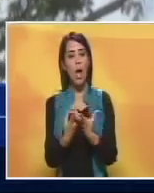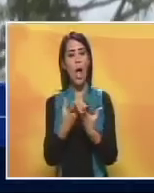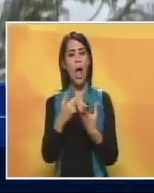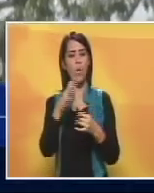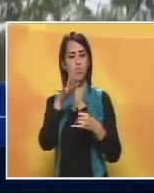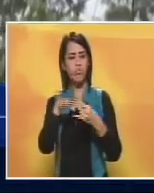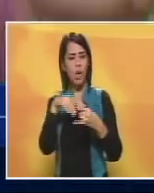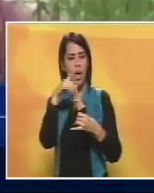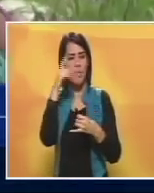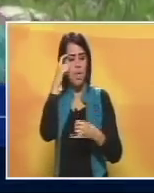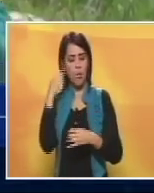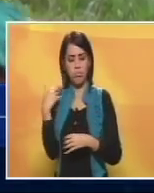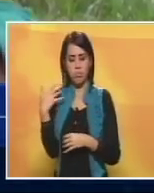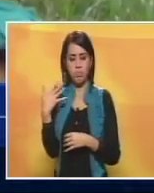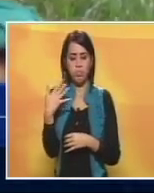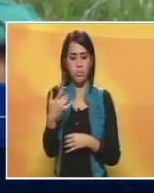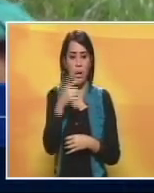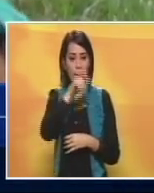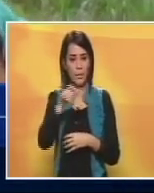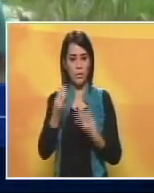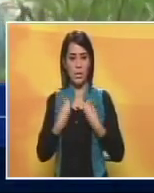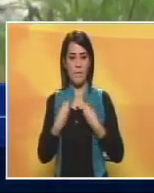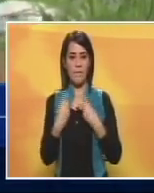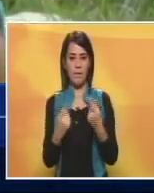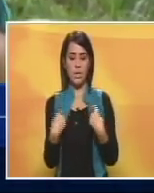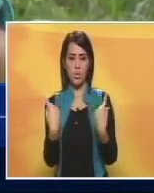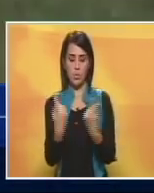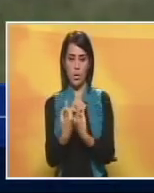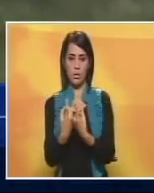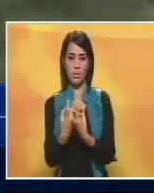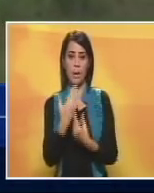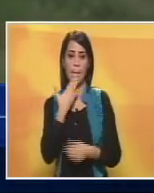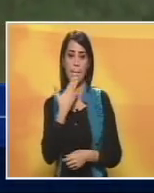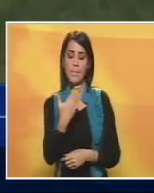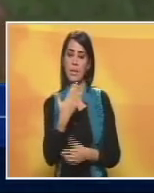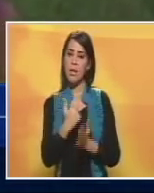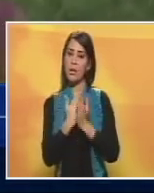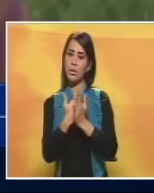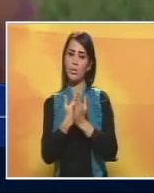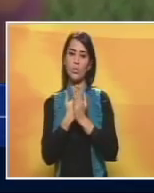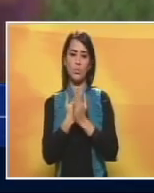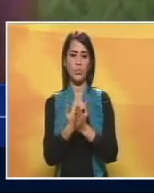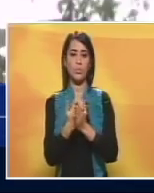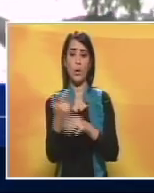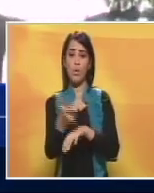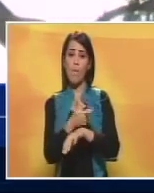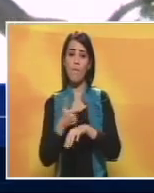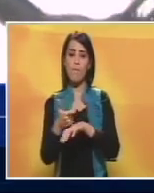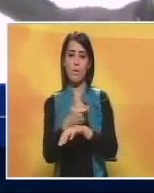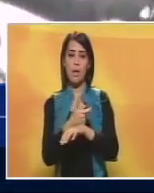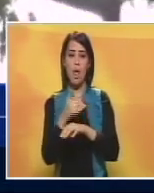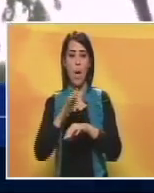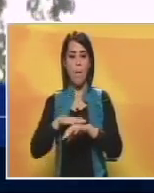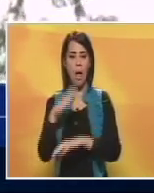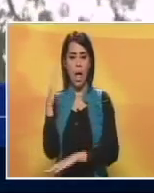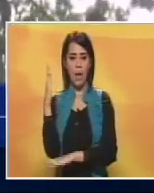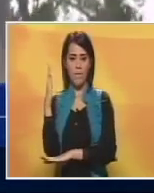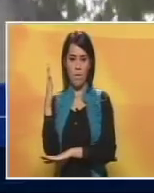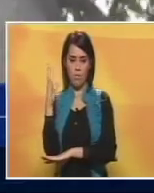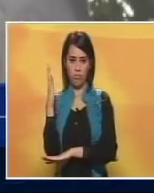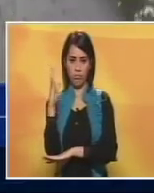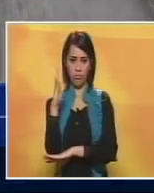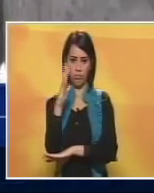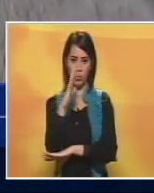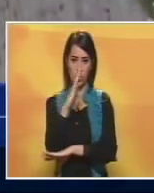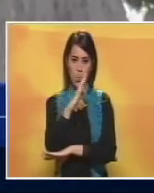en Portuguesa, habitantes del barrio Villas del Este de Guanare solicitan ayuda gubernamental para la poda de un árbol que mantiene en